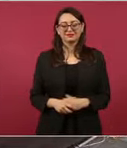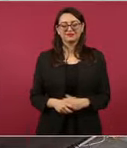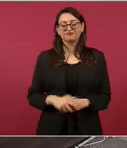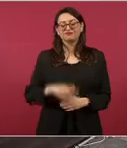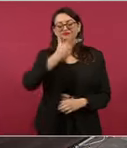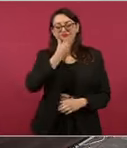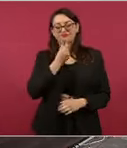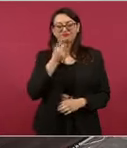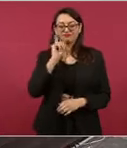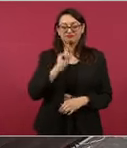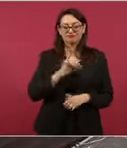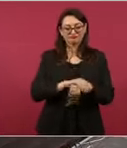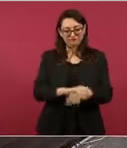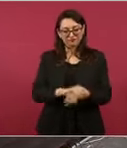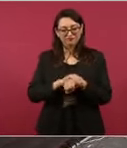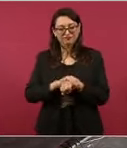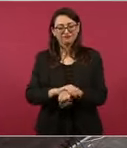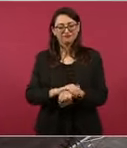amigos,